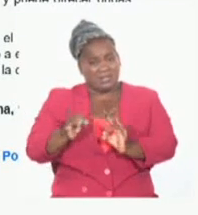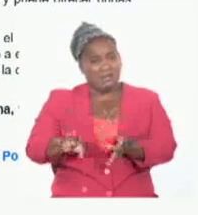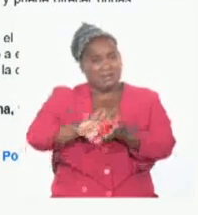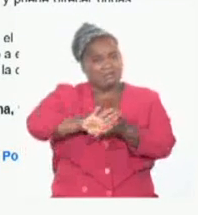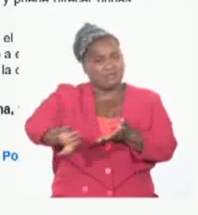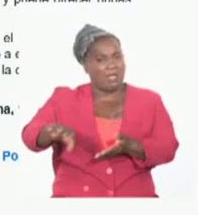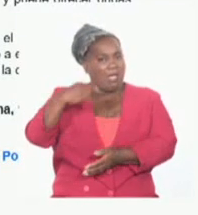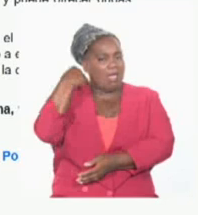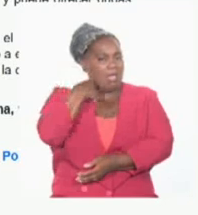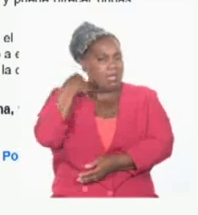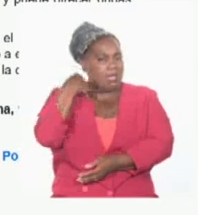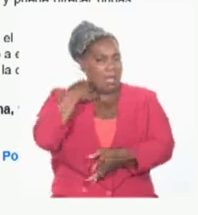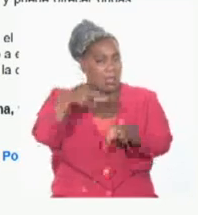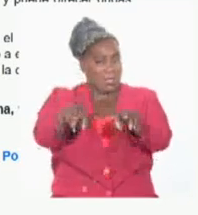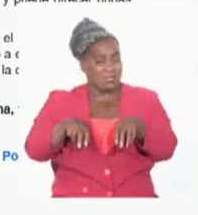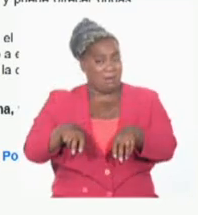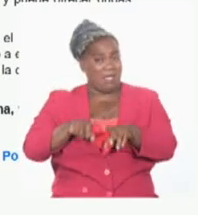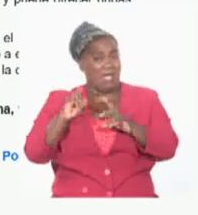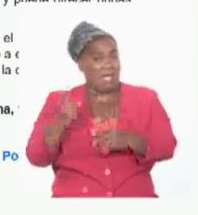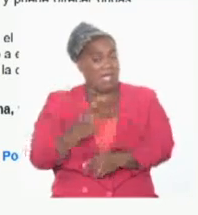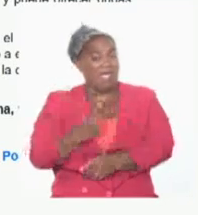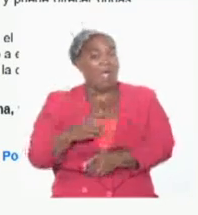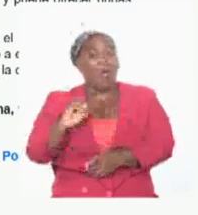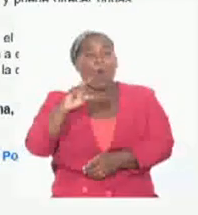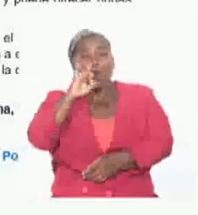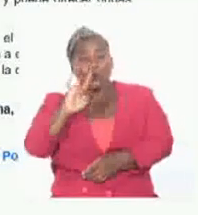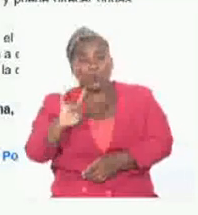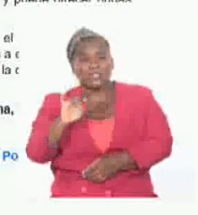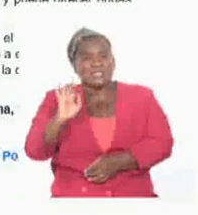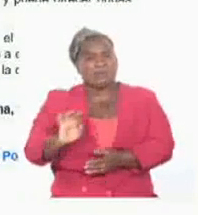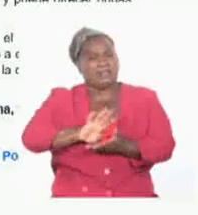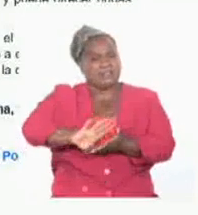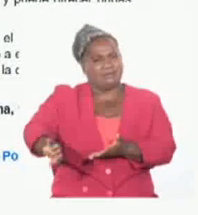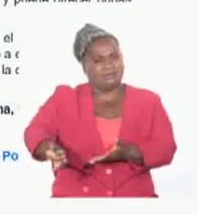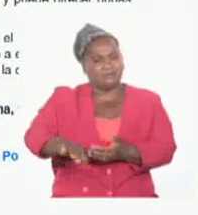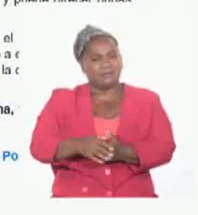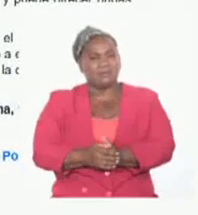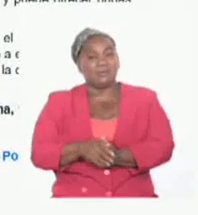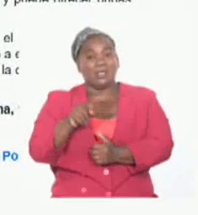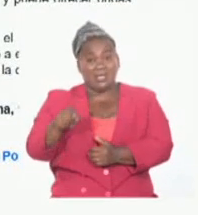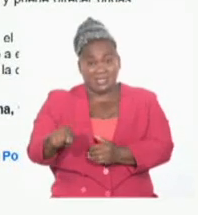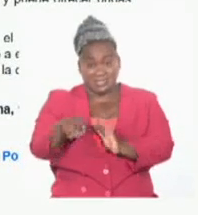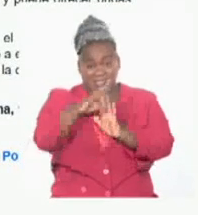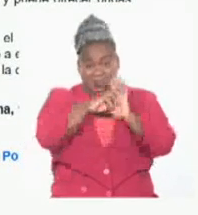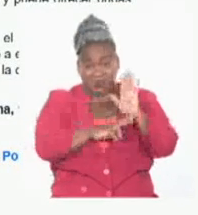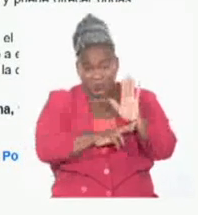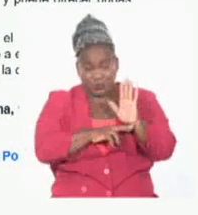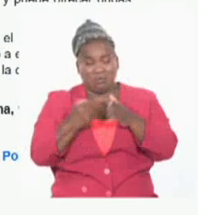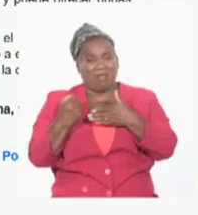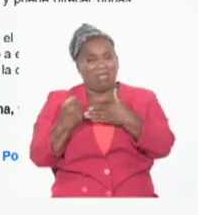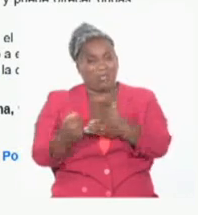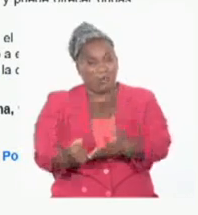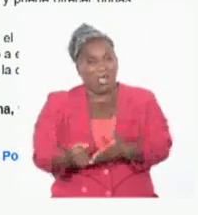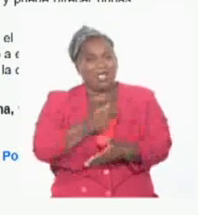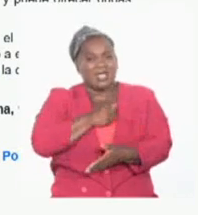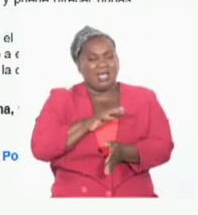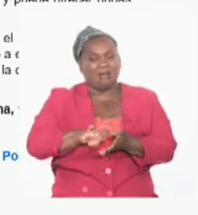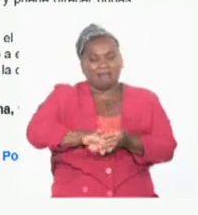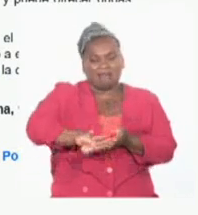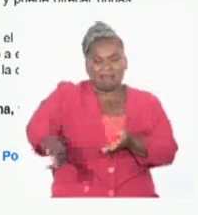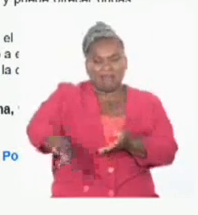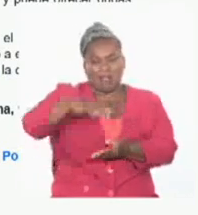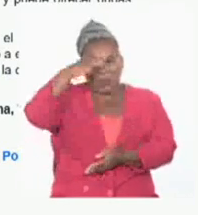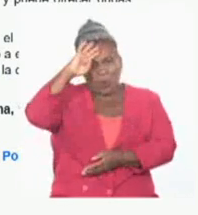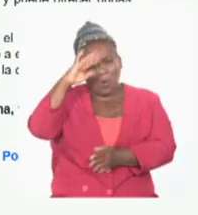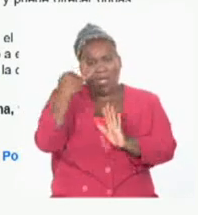cada año en la Asamblea General de las Naciones Unidas. Esta resolución contribuye al intento estadounidense de aislar a Cuba y de justificar